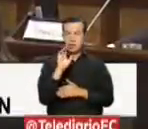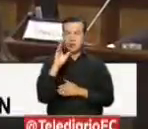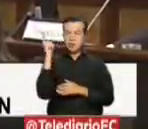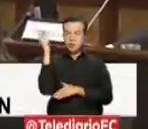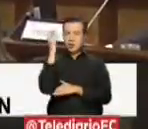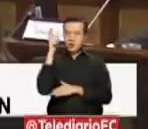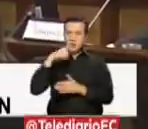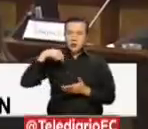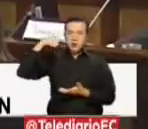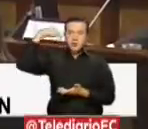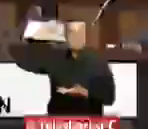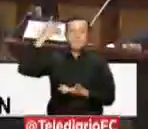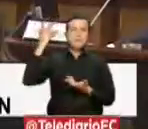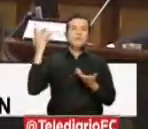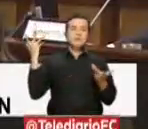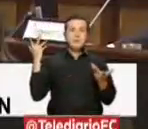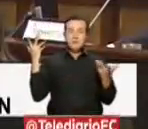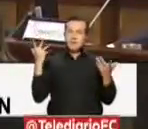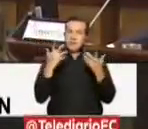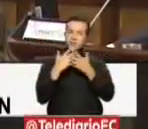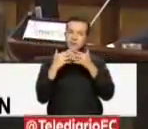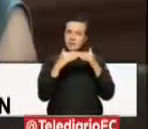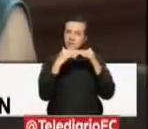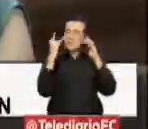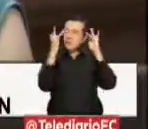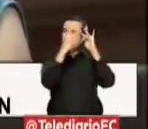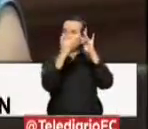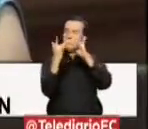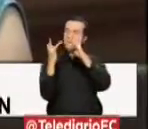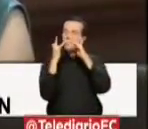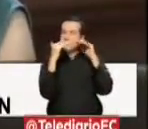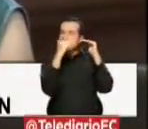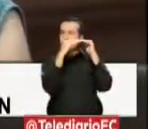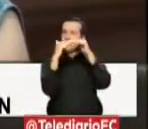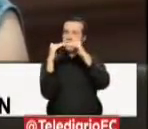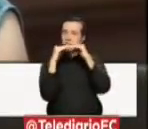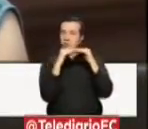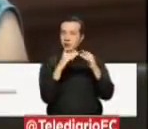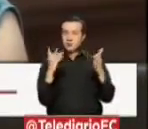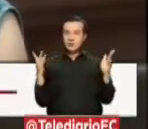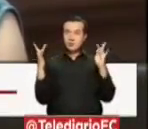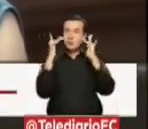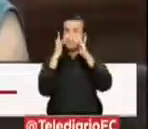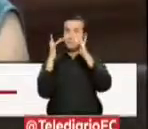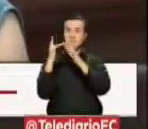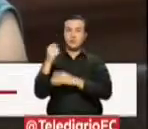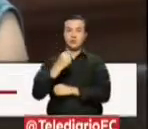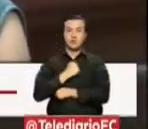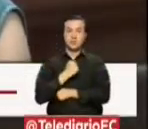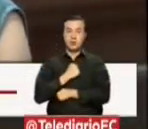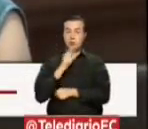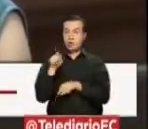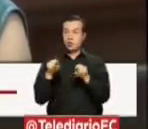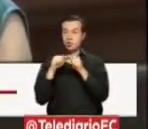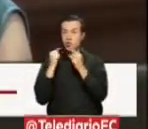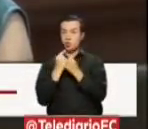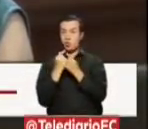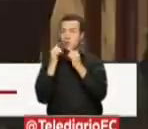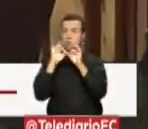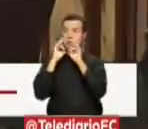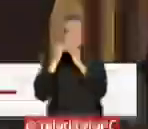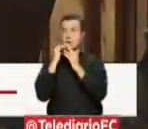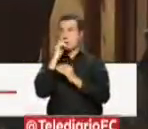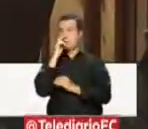la Asamblea cumplir con una equitativa distribución de las frecuencias. Las frecuencias no son propiedad de ciertos grupos o